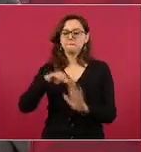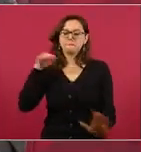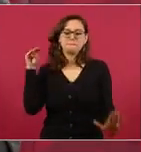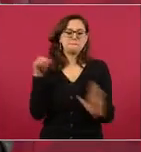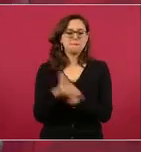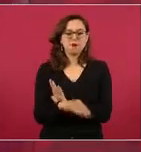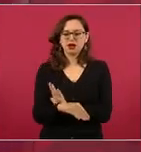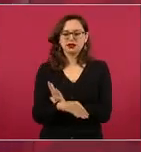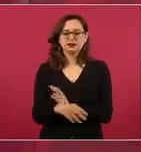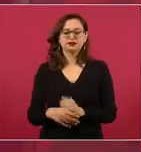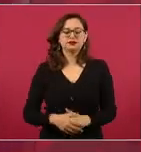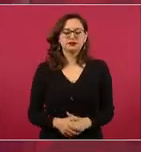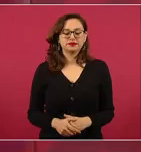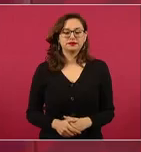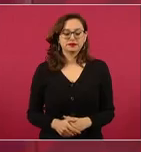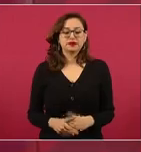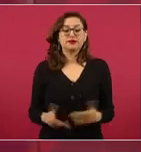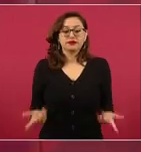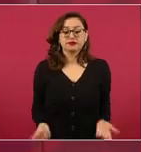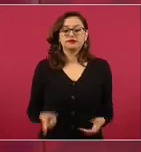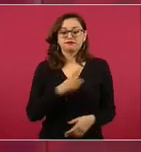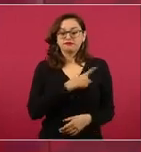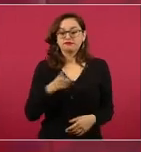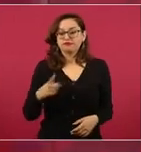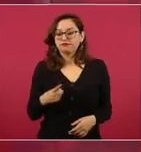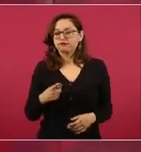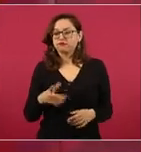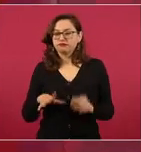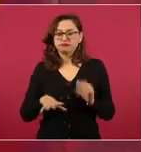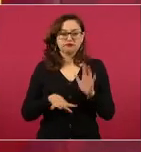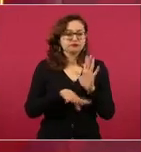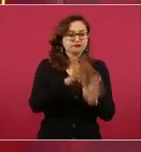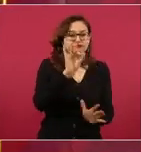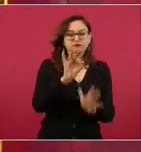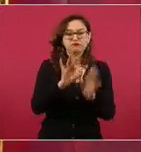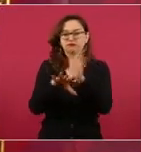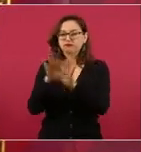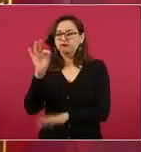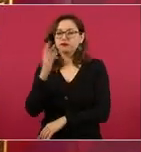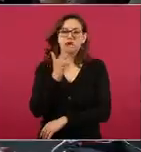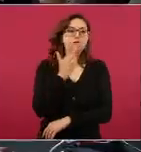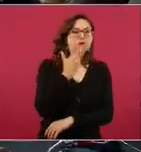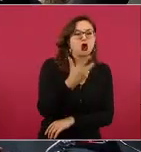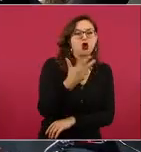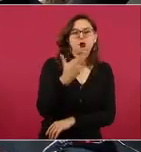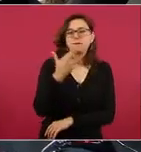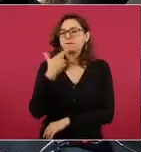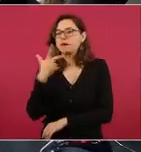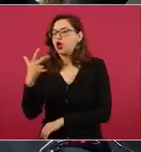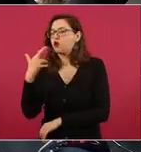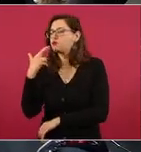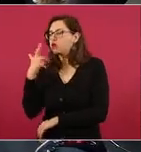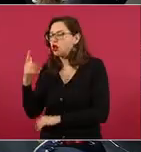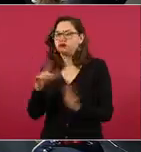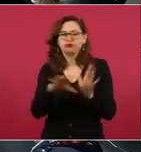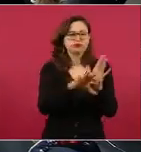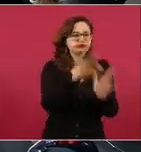Entonces, hay que buscar a los mejores. Luego también hay otro fenómeno. Hay mucha